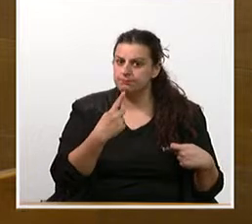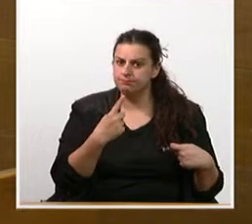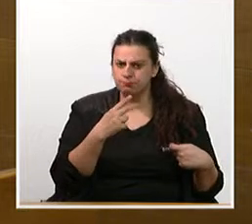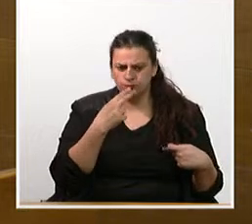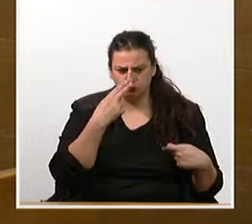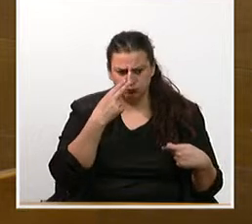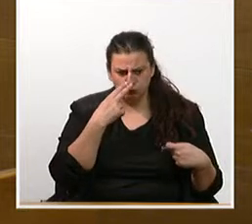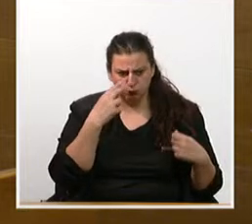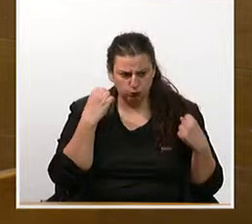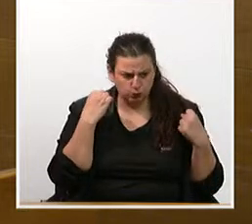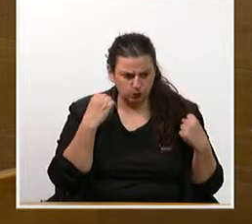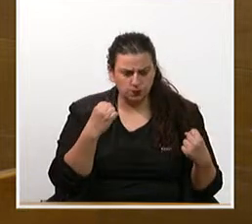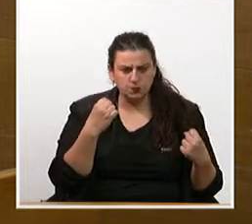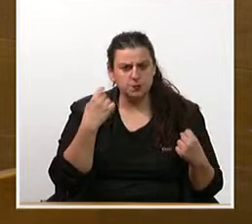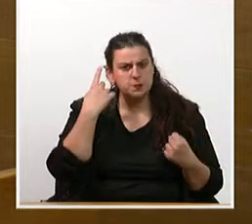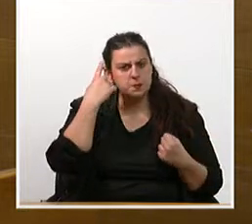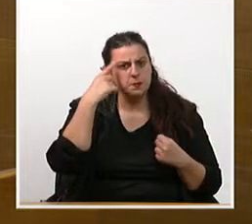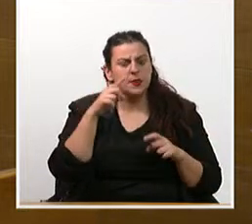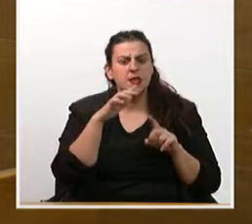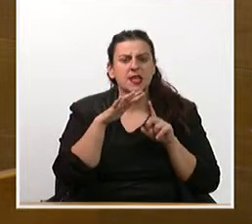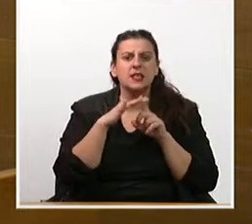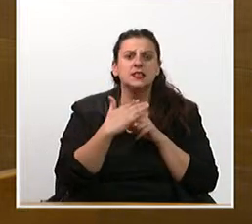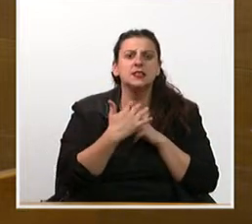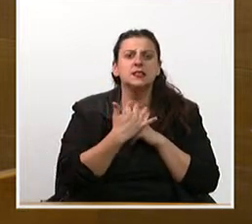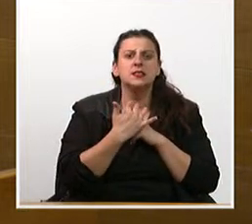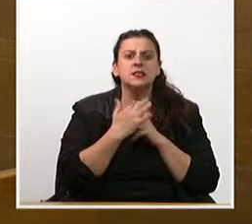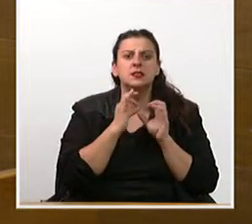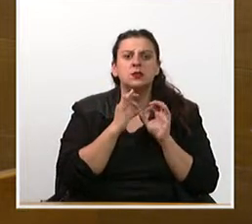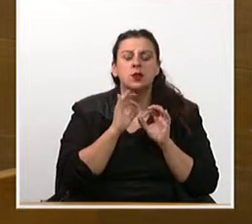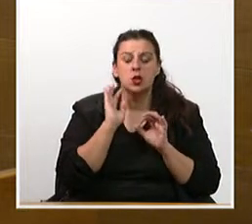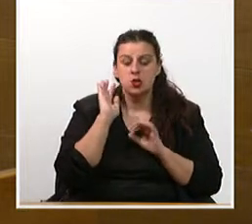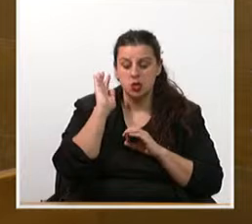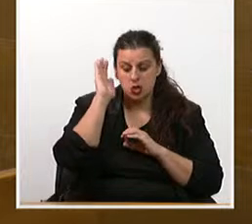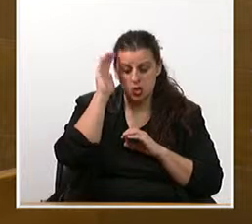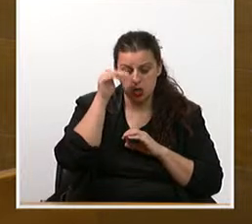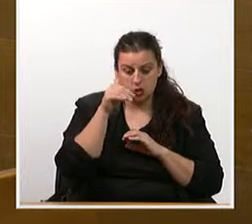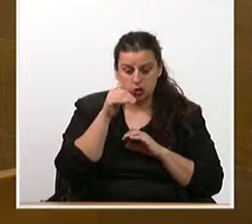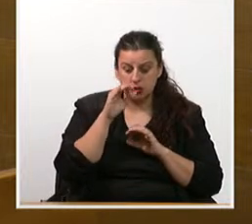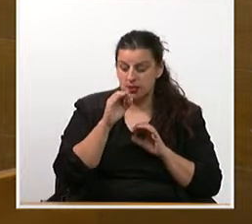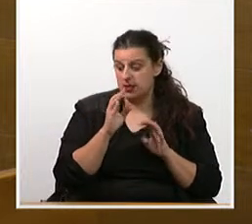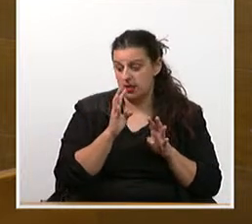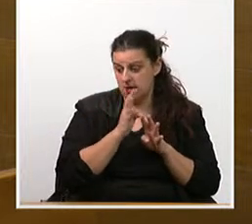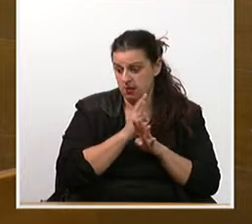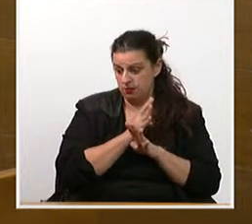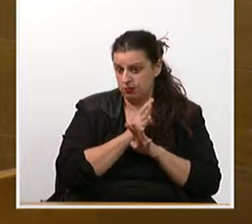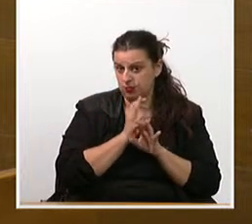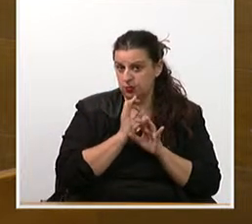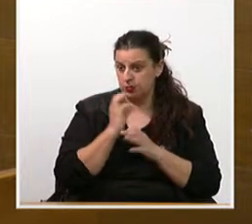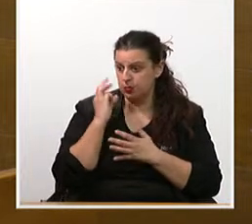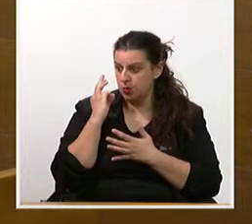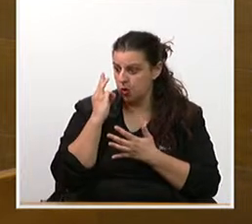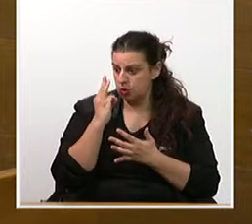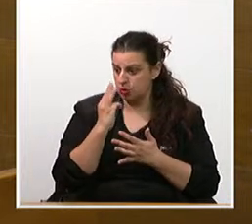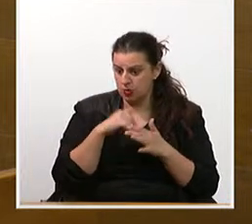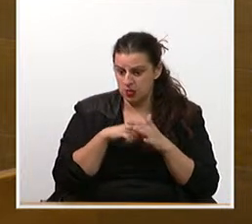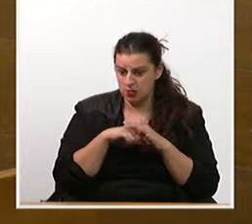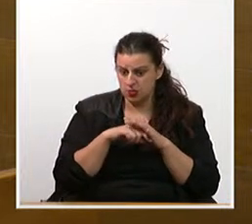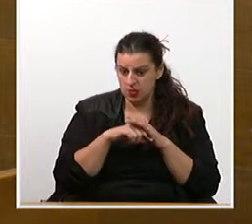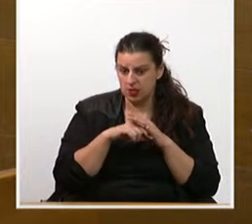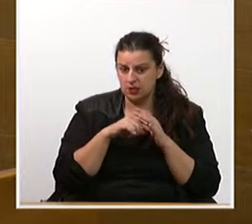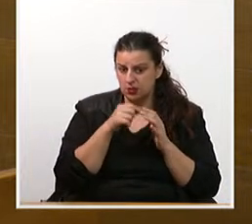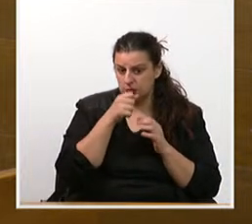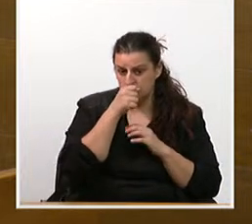interés por conocer la situación en la que se encontró la consellería que ustede que tras los 8 años de gestión del partido